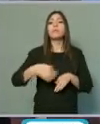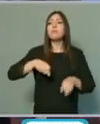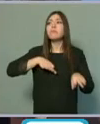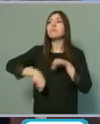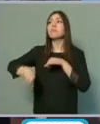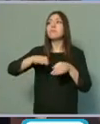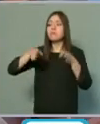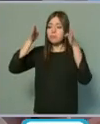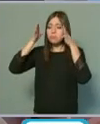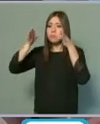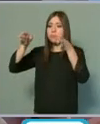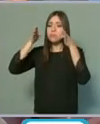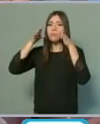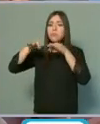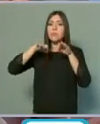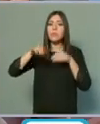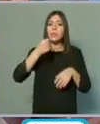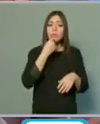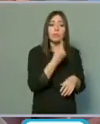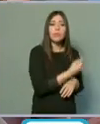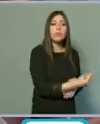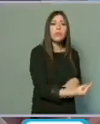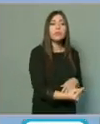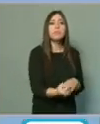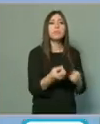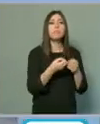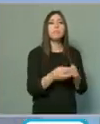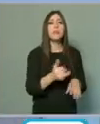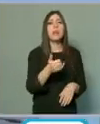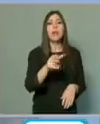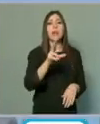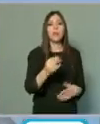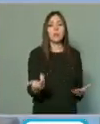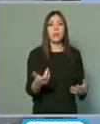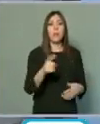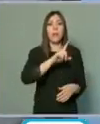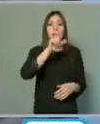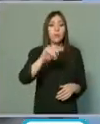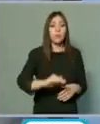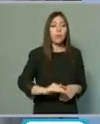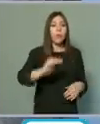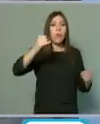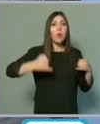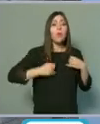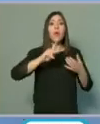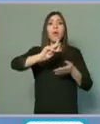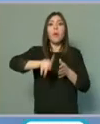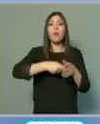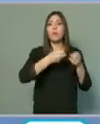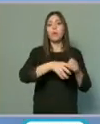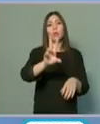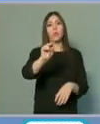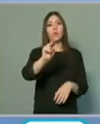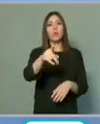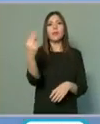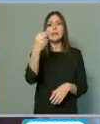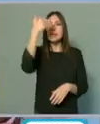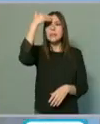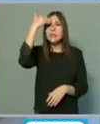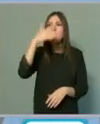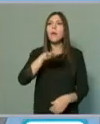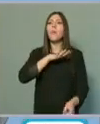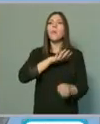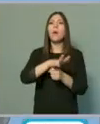bueno, no te pierdas la adolescencia, déjame acompañarte en el proceso de ver qué área de tu vida se está comiendo lo demás. Es como al